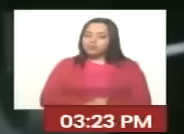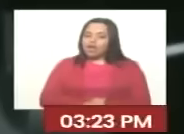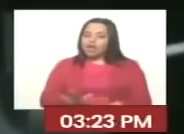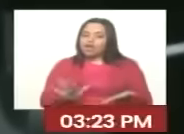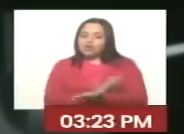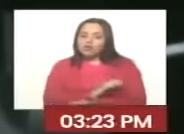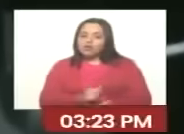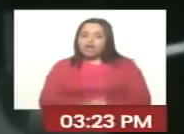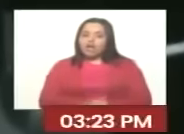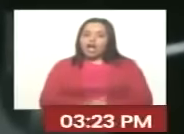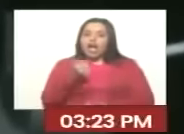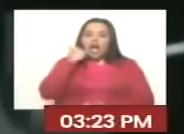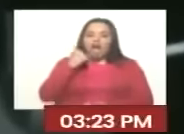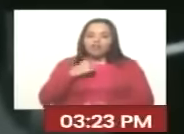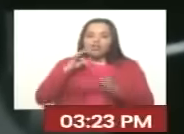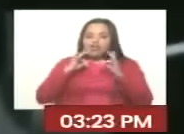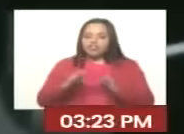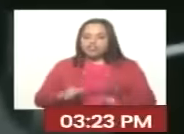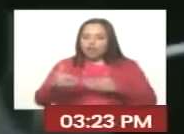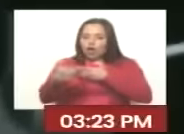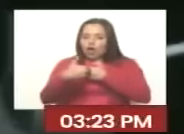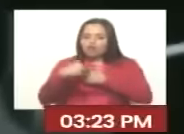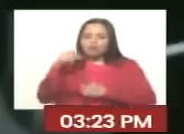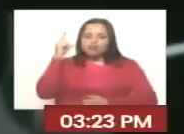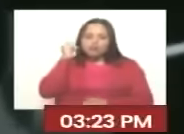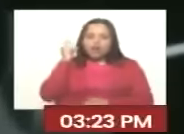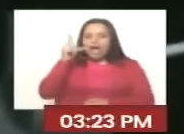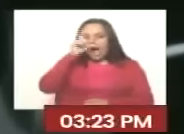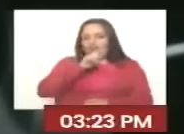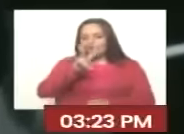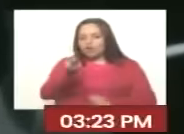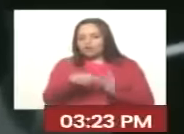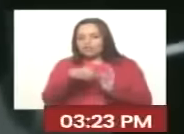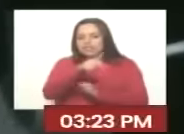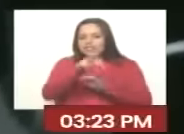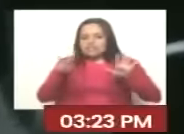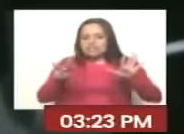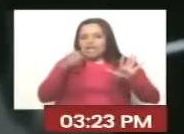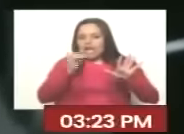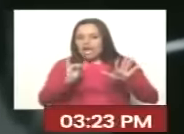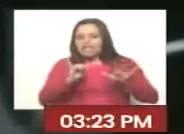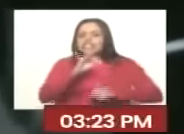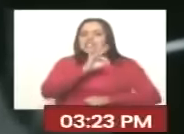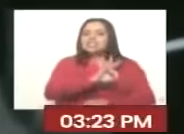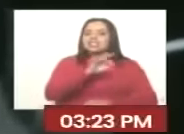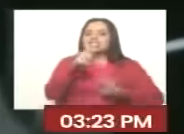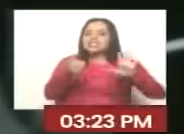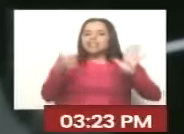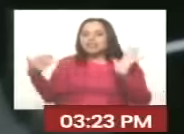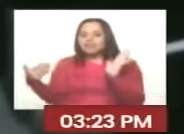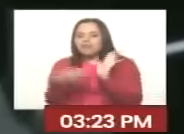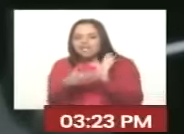violencia física cometida en perjuicio de las mujeres, en el año 2017 se registró el ingreso de